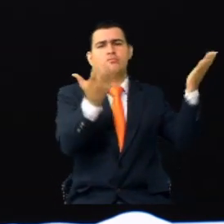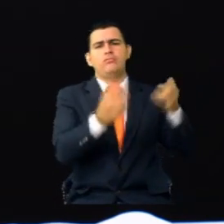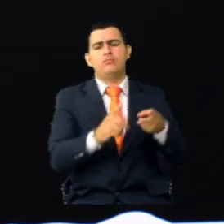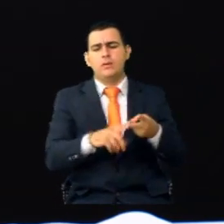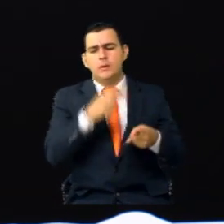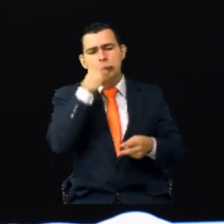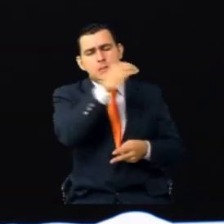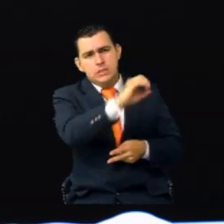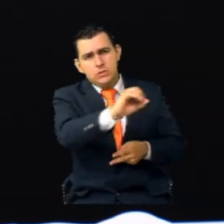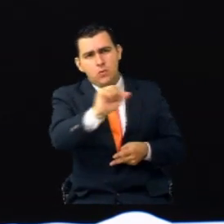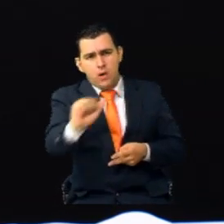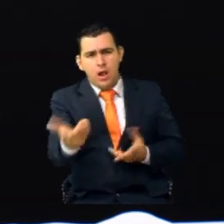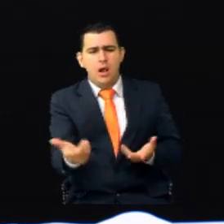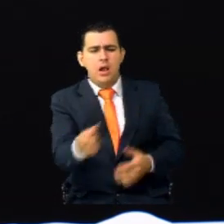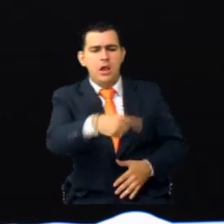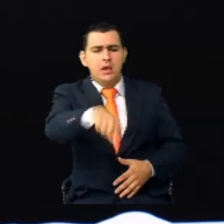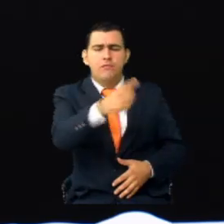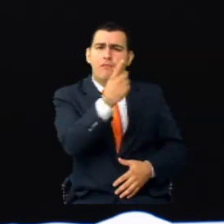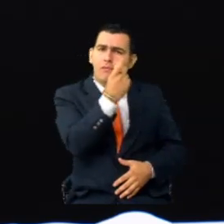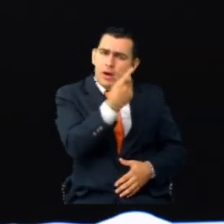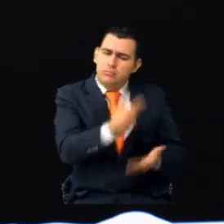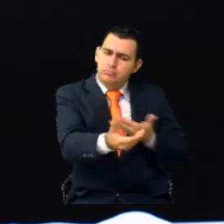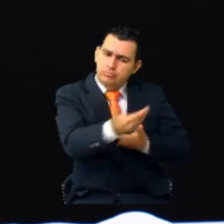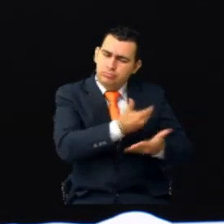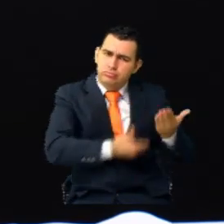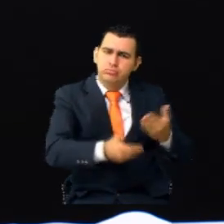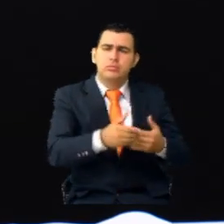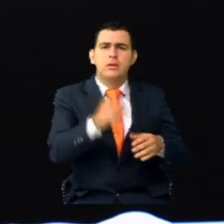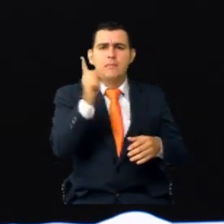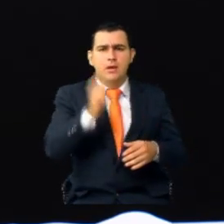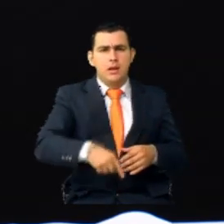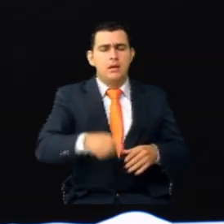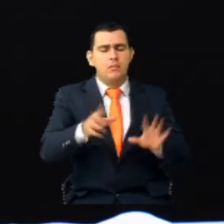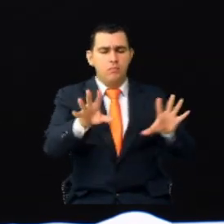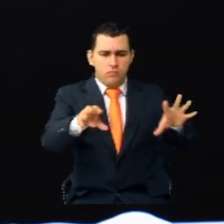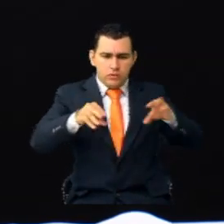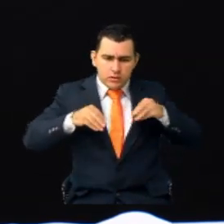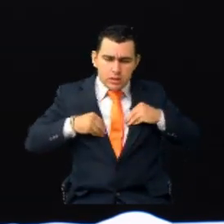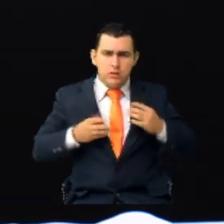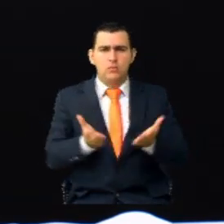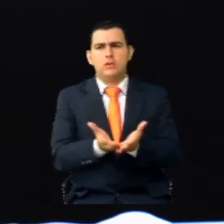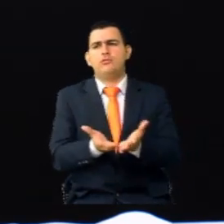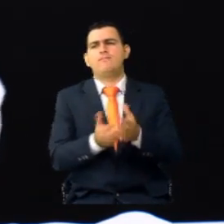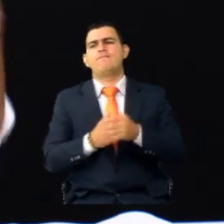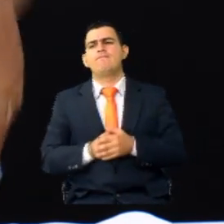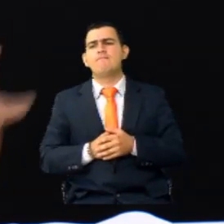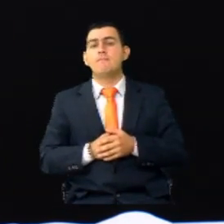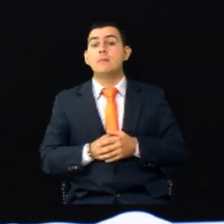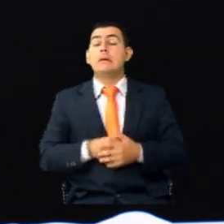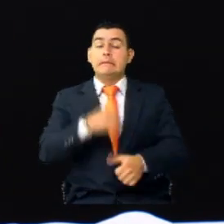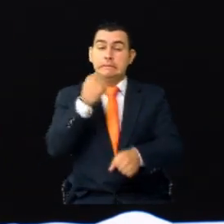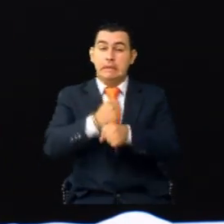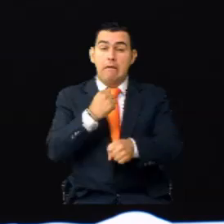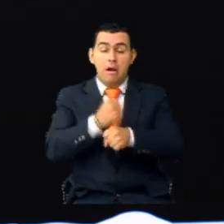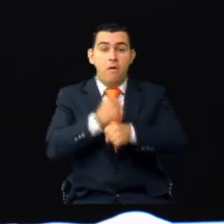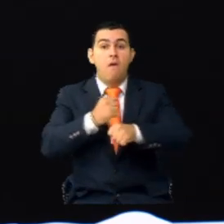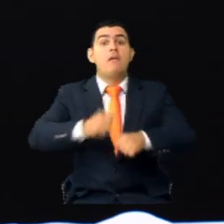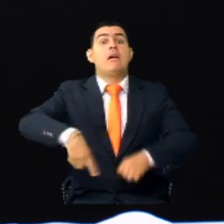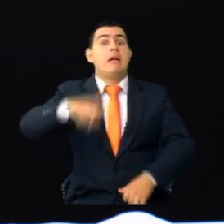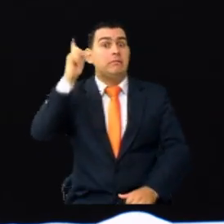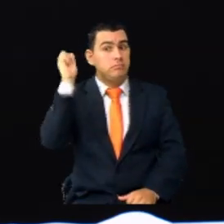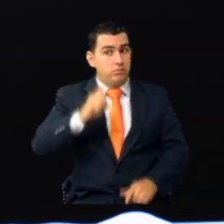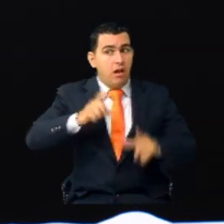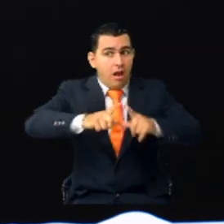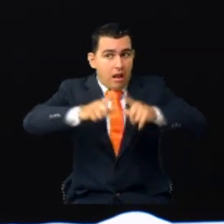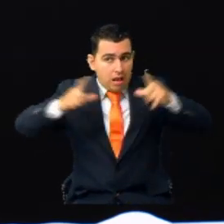niños y niñas que carecen de oportunidades claras para poder acceder a la educación. Entonces el trabajo va a ser bastante arduo, hay